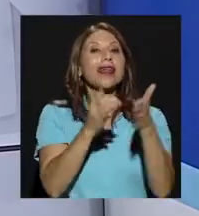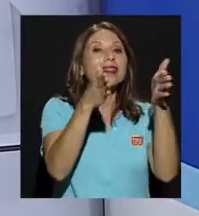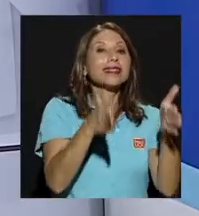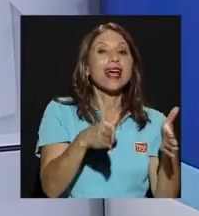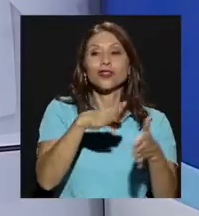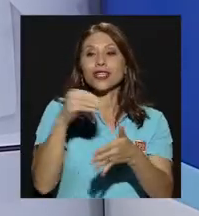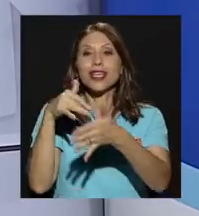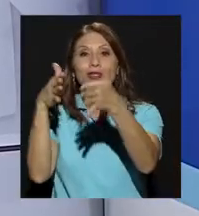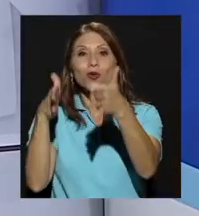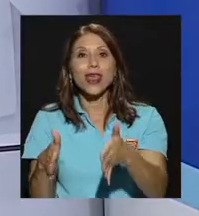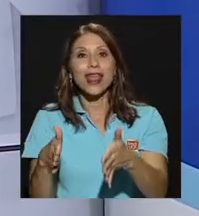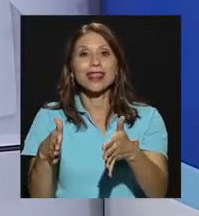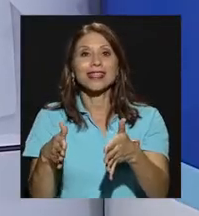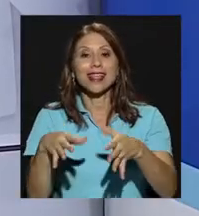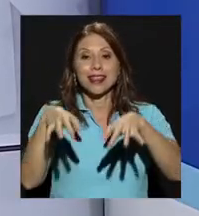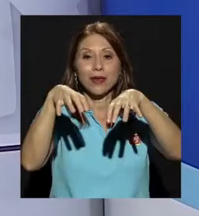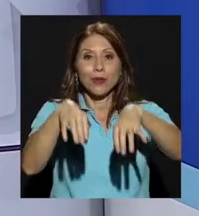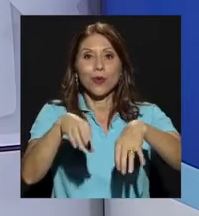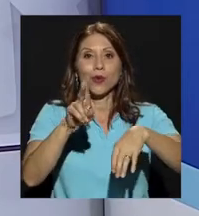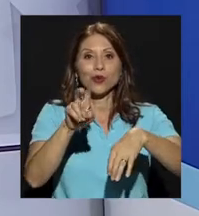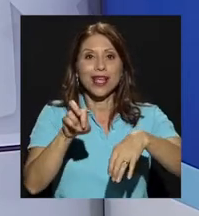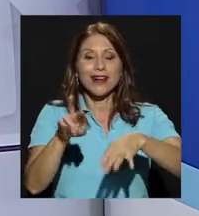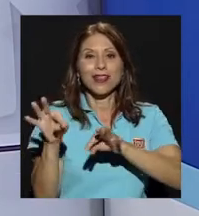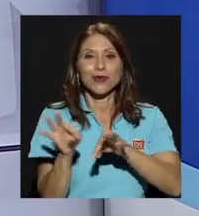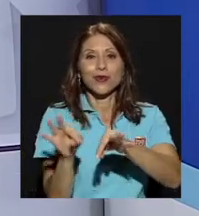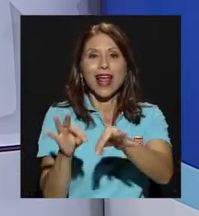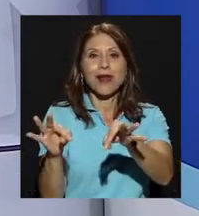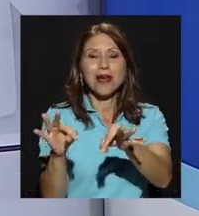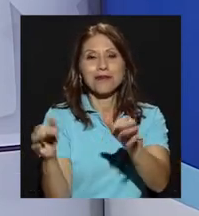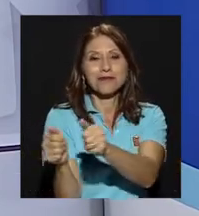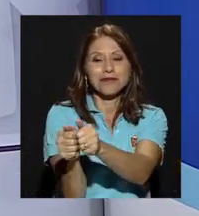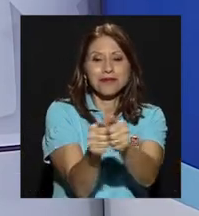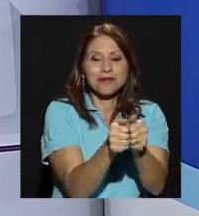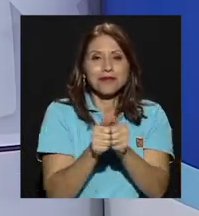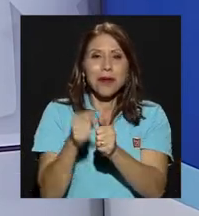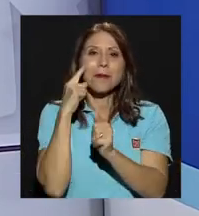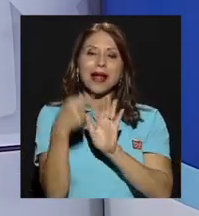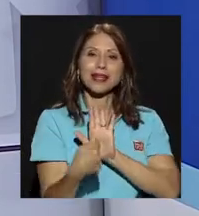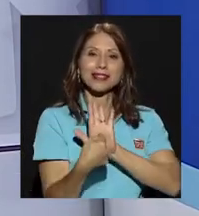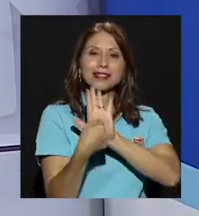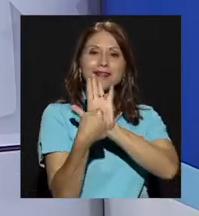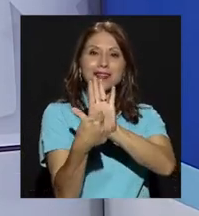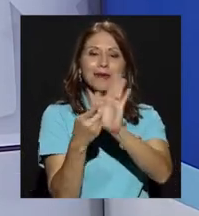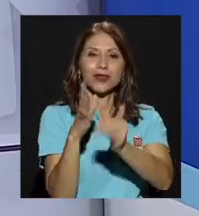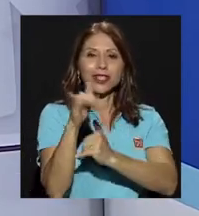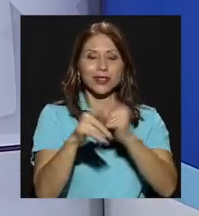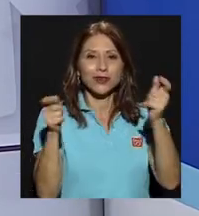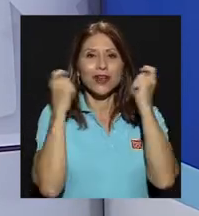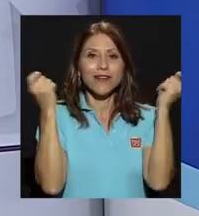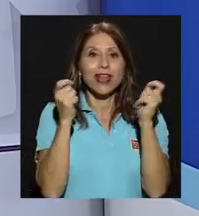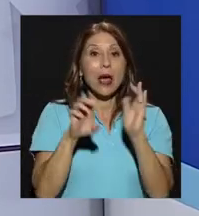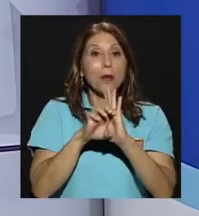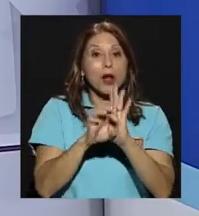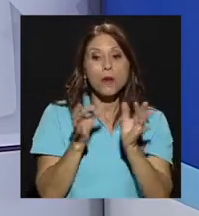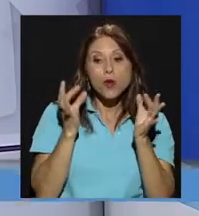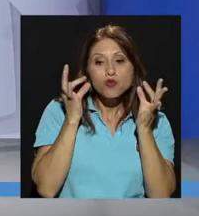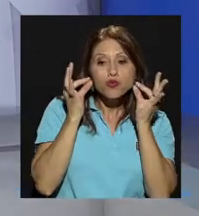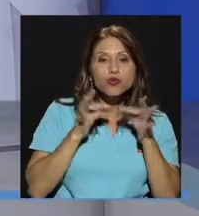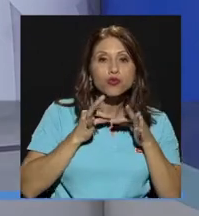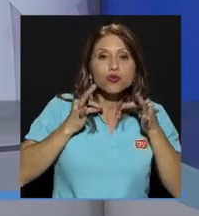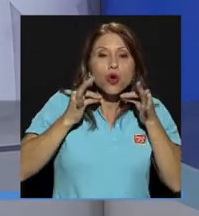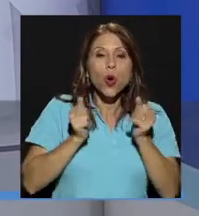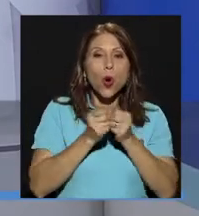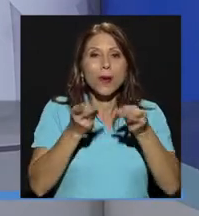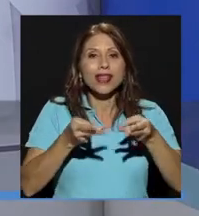Artesanos y estudiantes de la sede de Turrialba se unieron para exhibir sus proyectos en una feria. Desde joyería hecha con